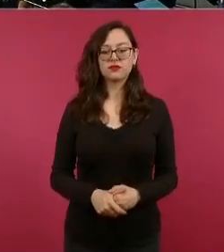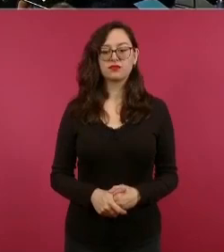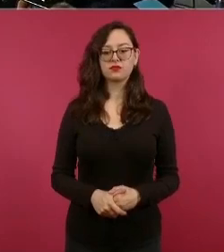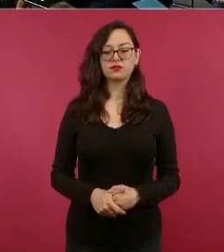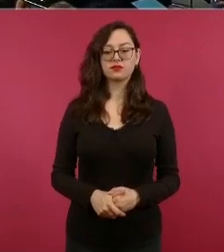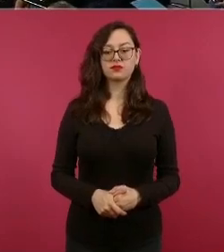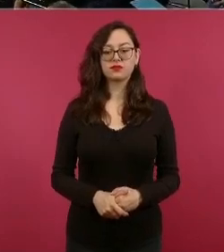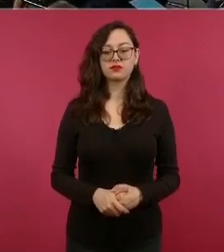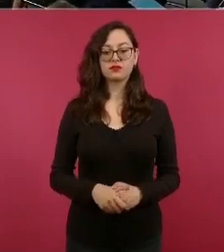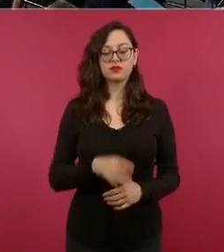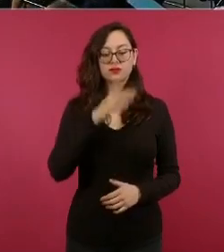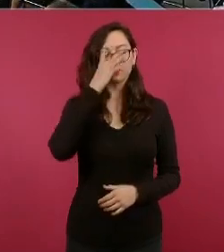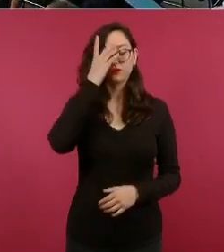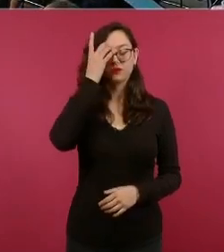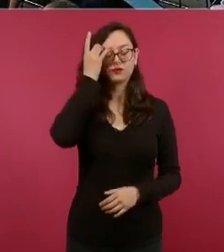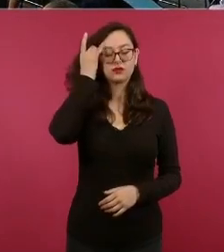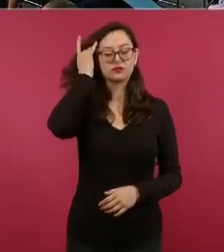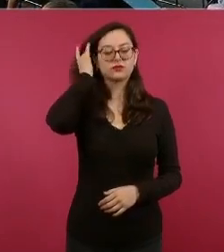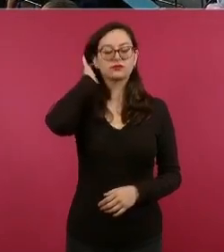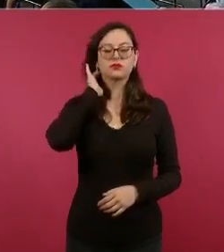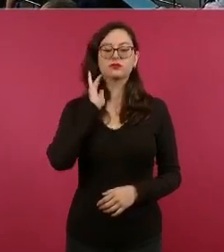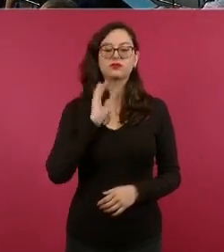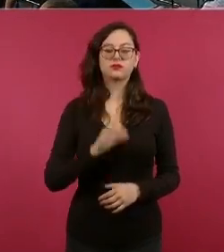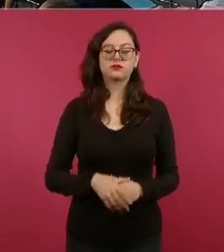Entonces, seguir